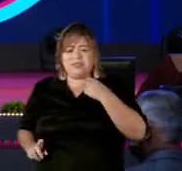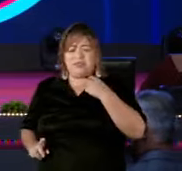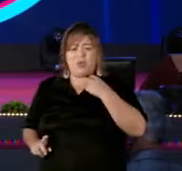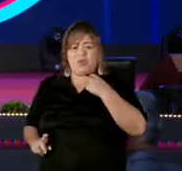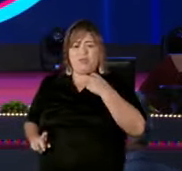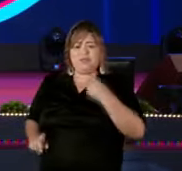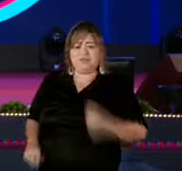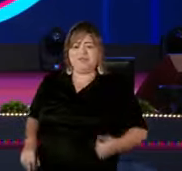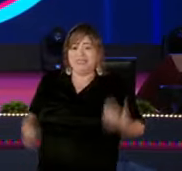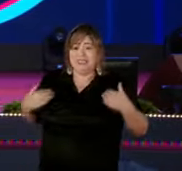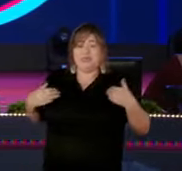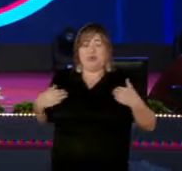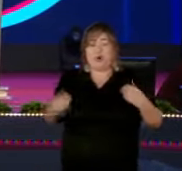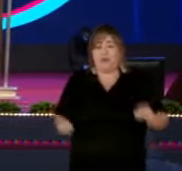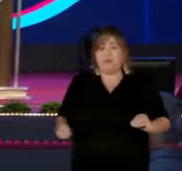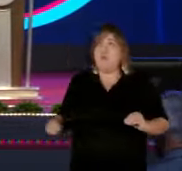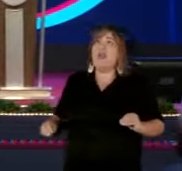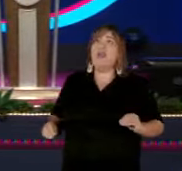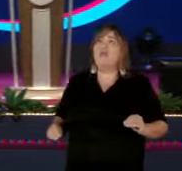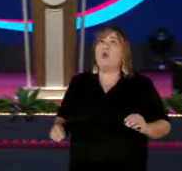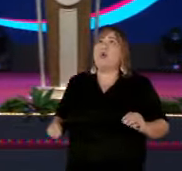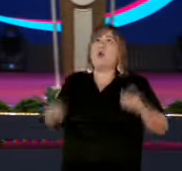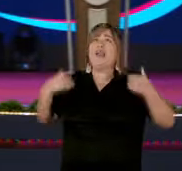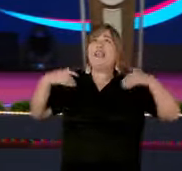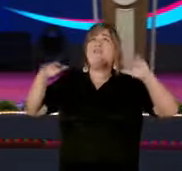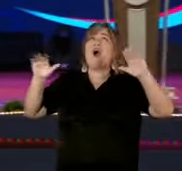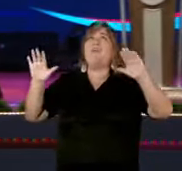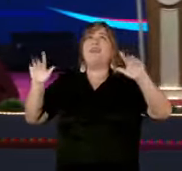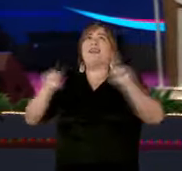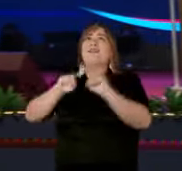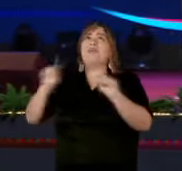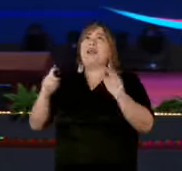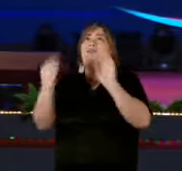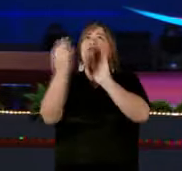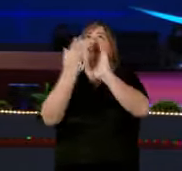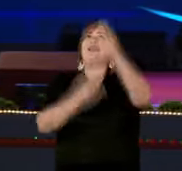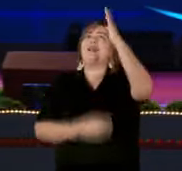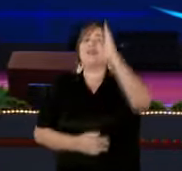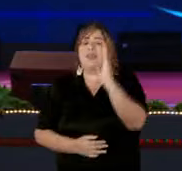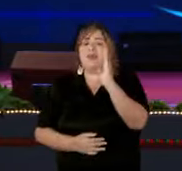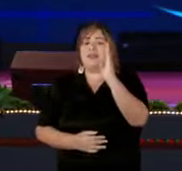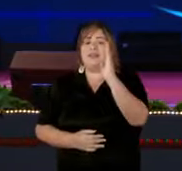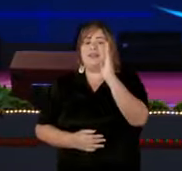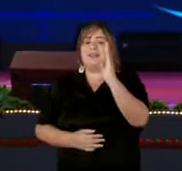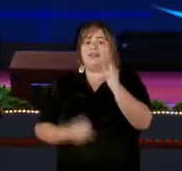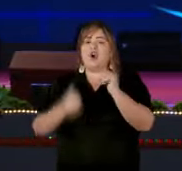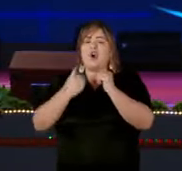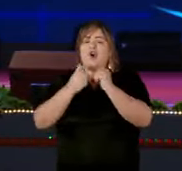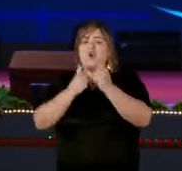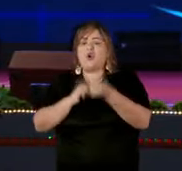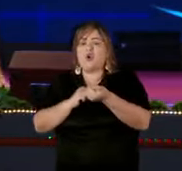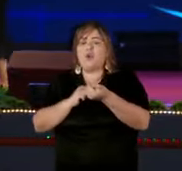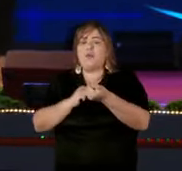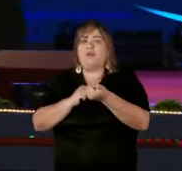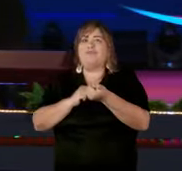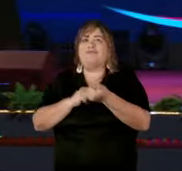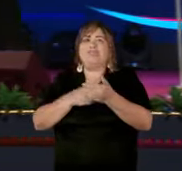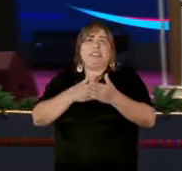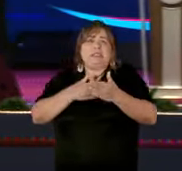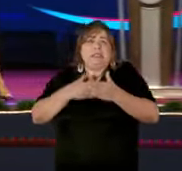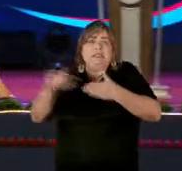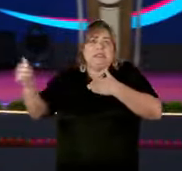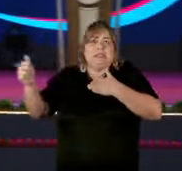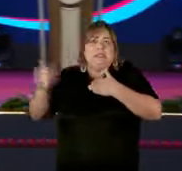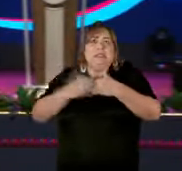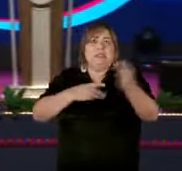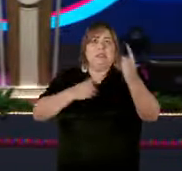correr para algún lado y te vas a rendir, ríndete a los pies del Señor. Aleluya, atravesando el valle, aleluya, de